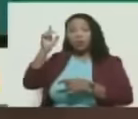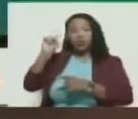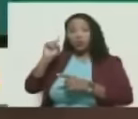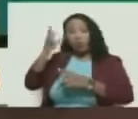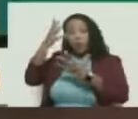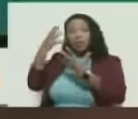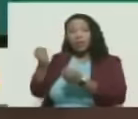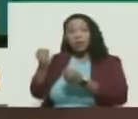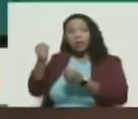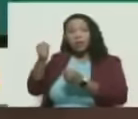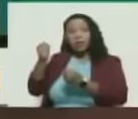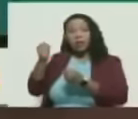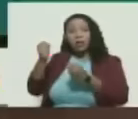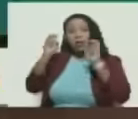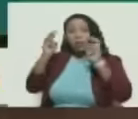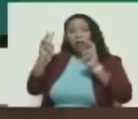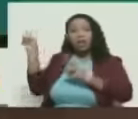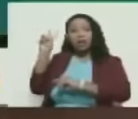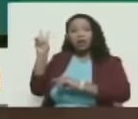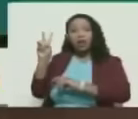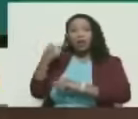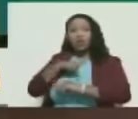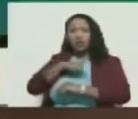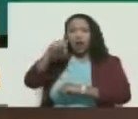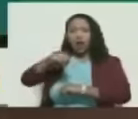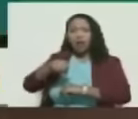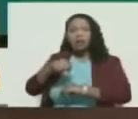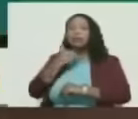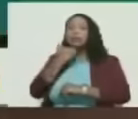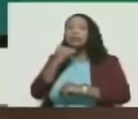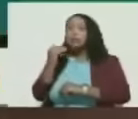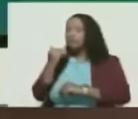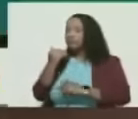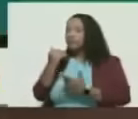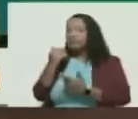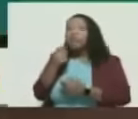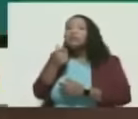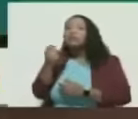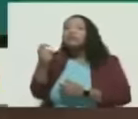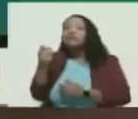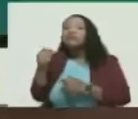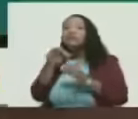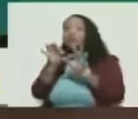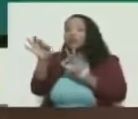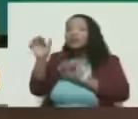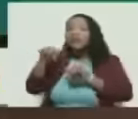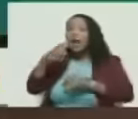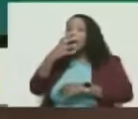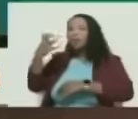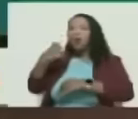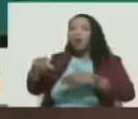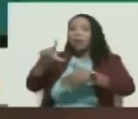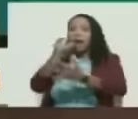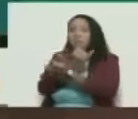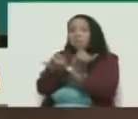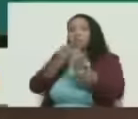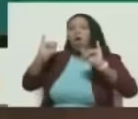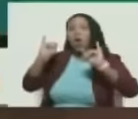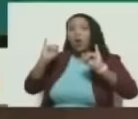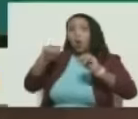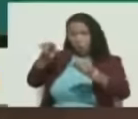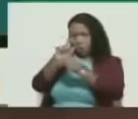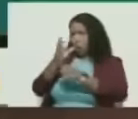venezolano. Aquí estamos, a pocos metros de donde se gritó por primera vez en América Latina la independencia. Y no solamente la